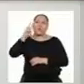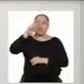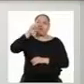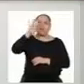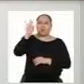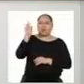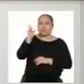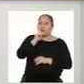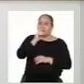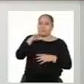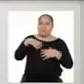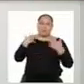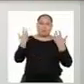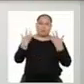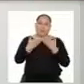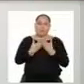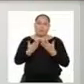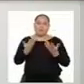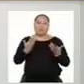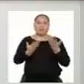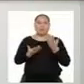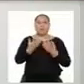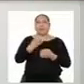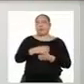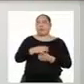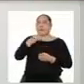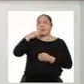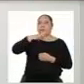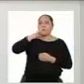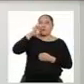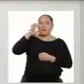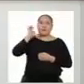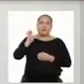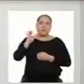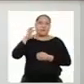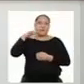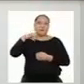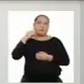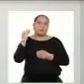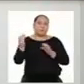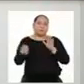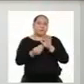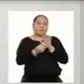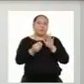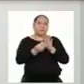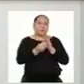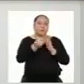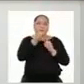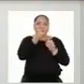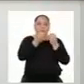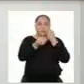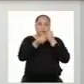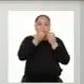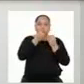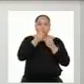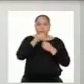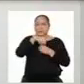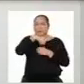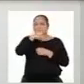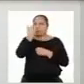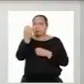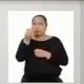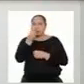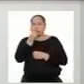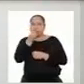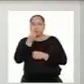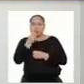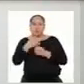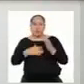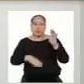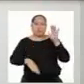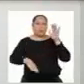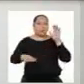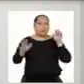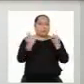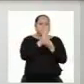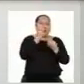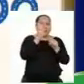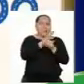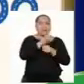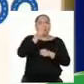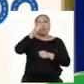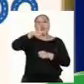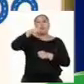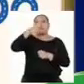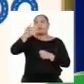respectivamente. A lo mejor, Pepe podría complementar su dieta con otro alimento y así llegar a la cantidad de nutrientes que